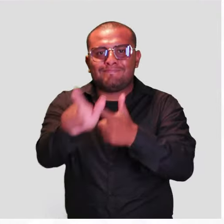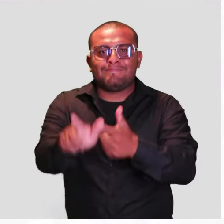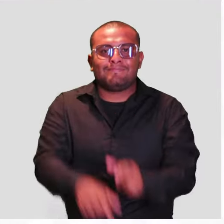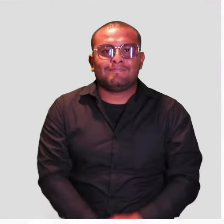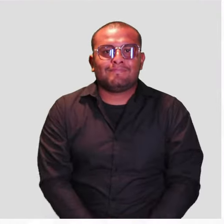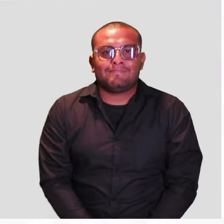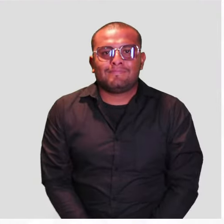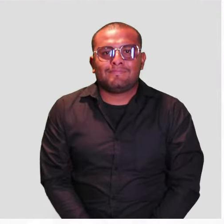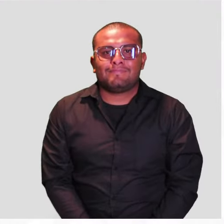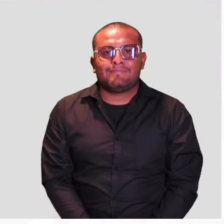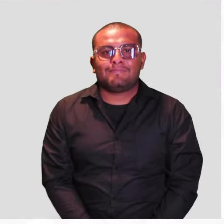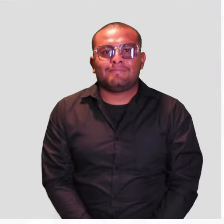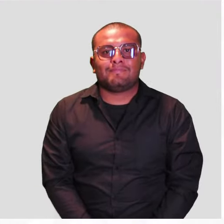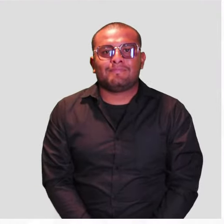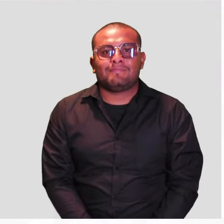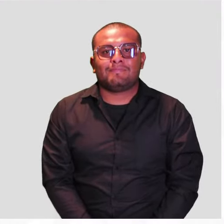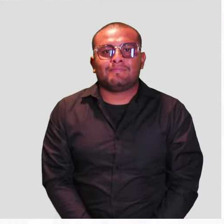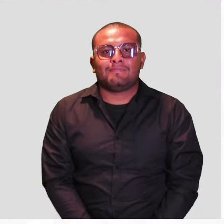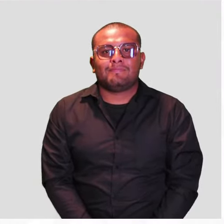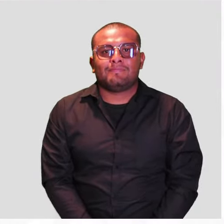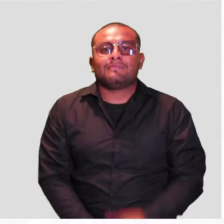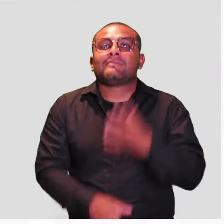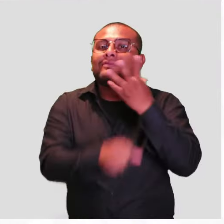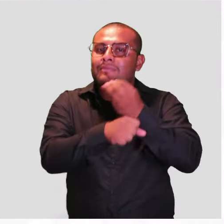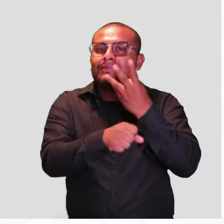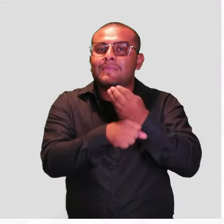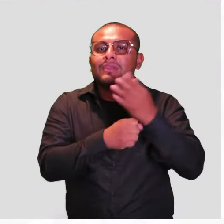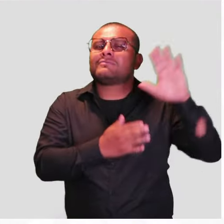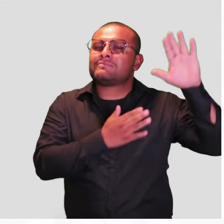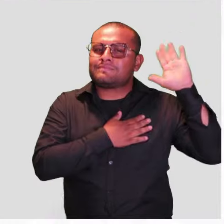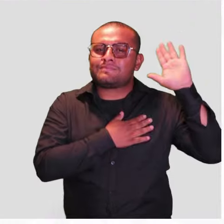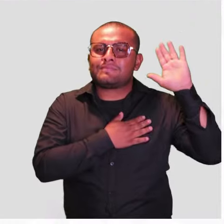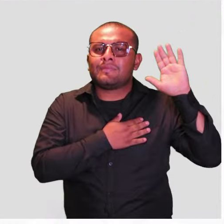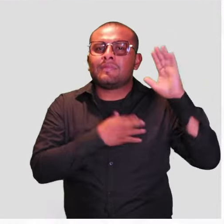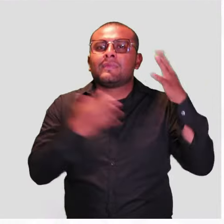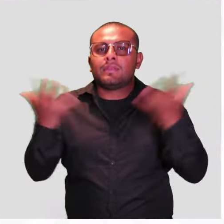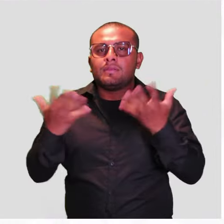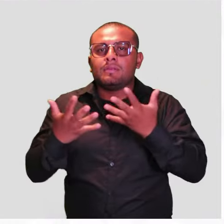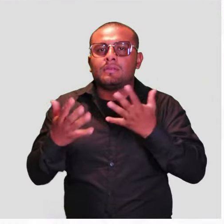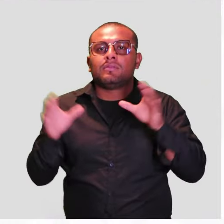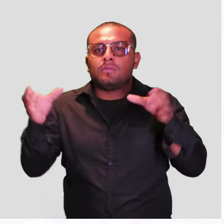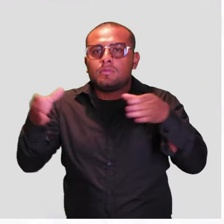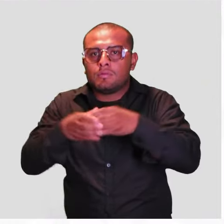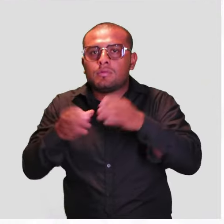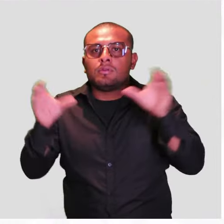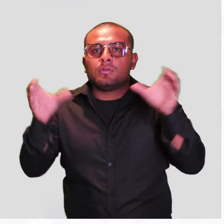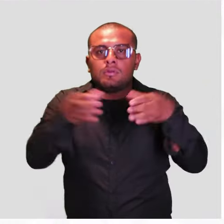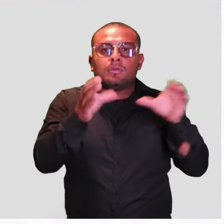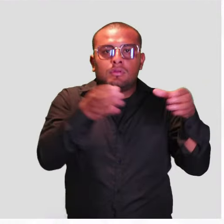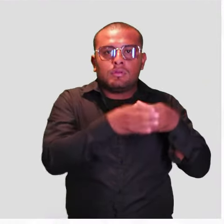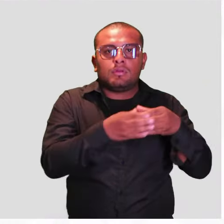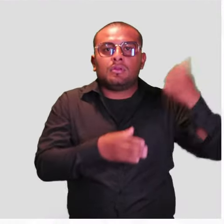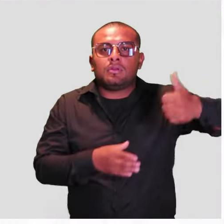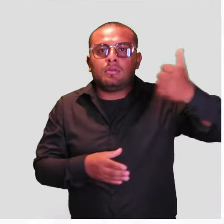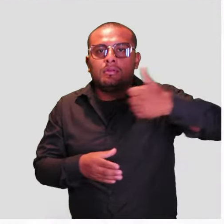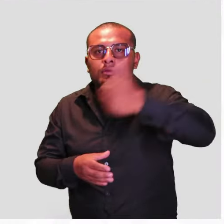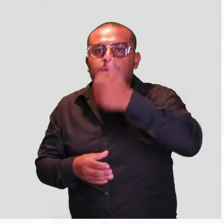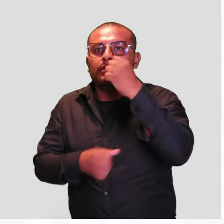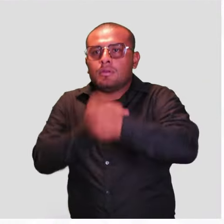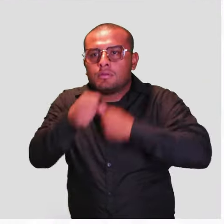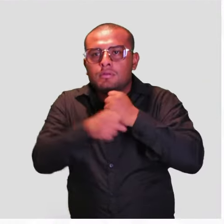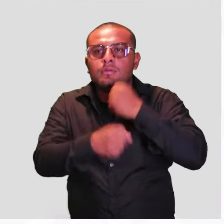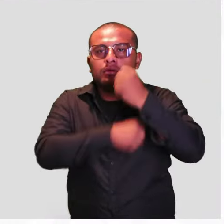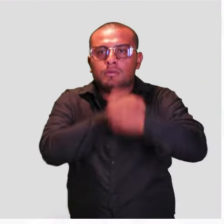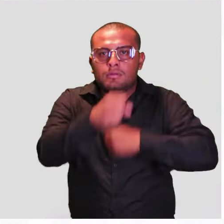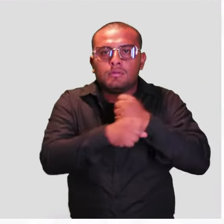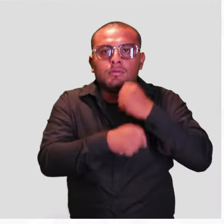En obra pública me comprometo a hacer una obra pública en cada comunidad, en cada colonia, por lo menos una cada año, y que quien realice